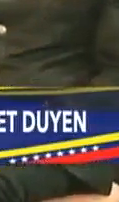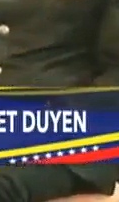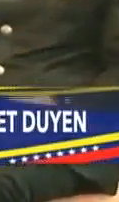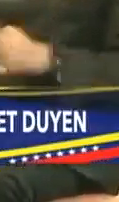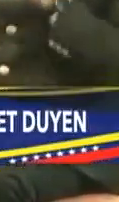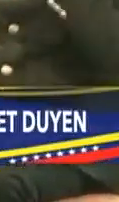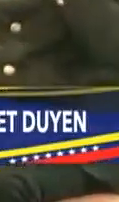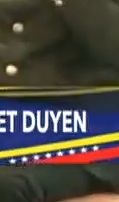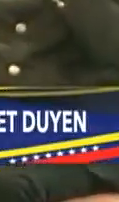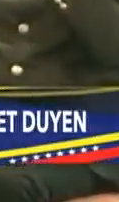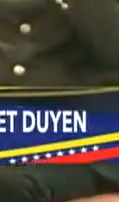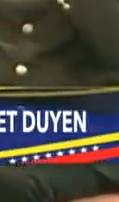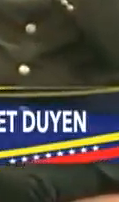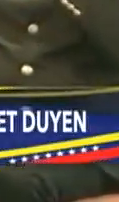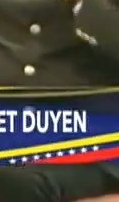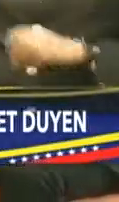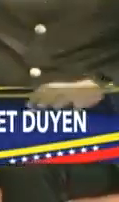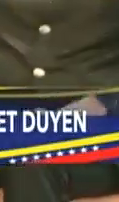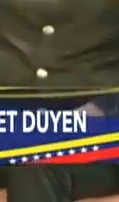de Venezuela.